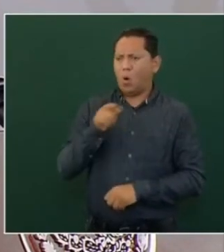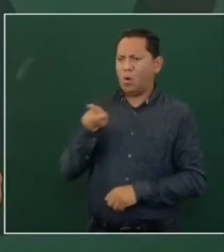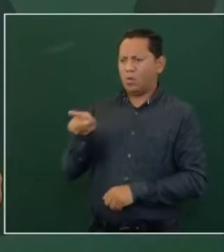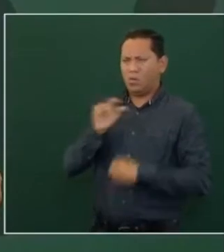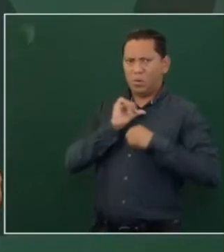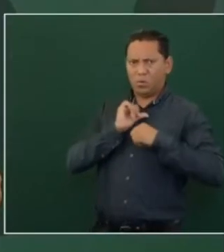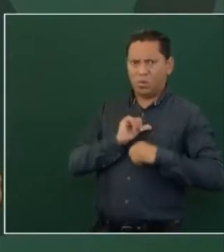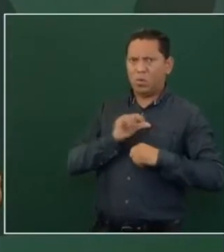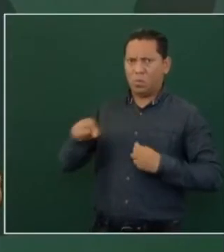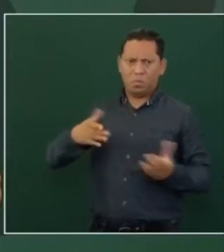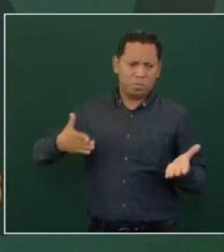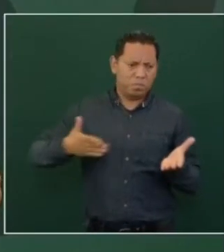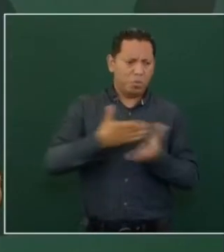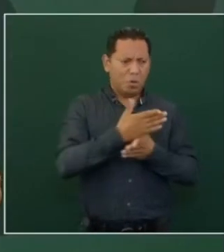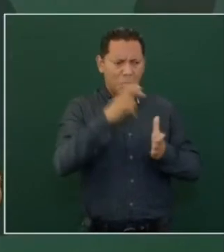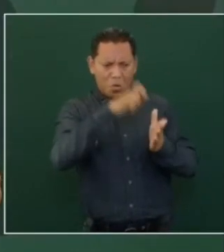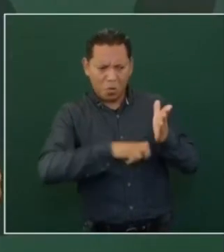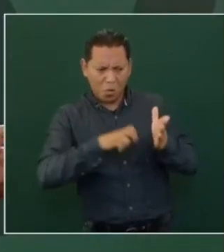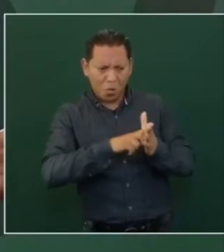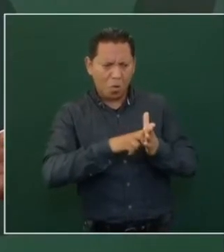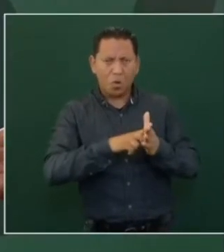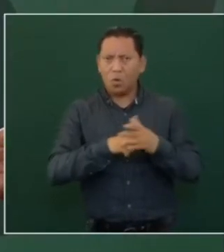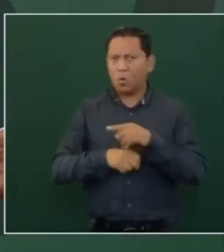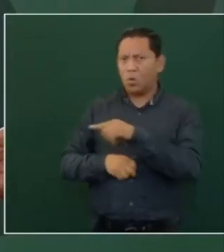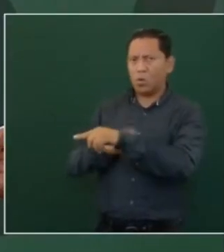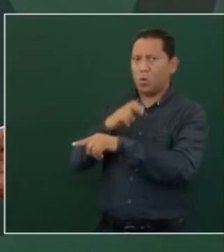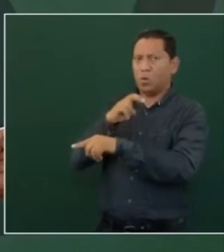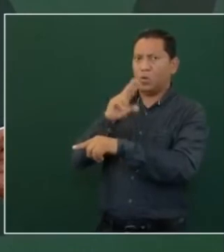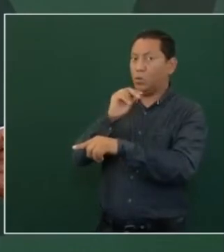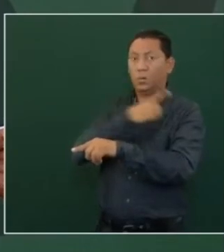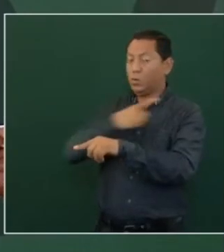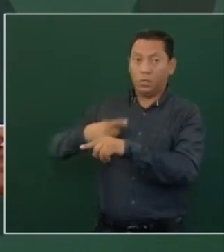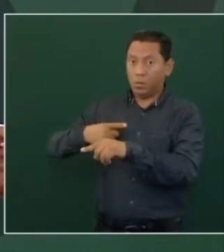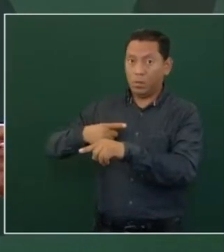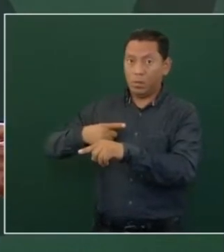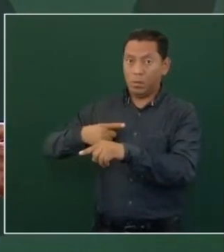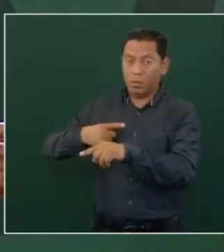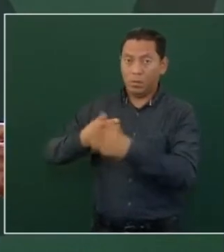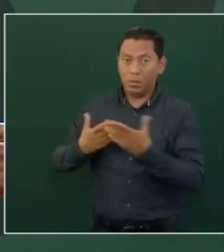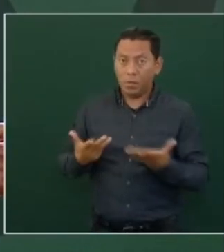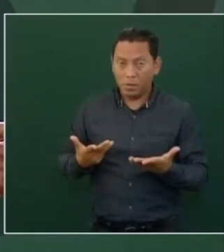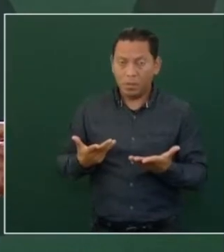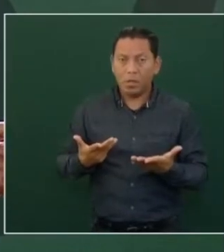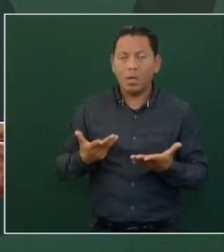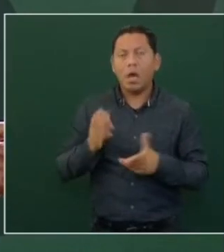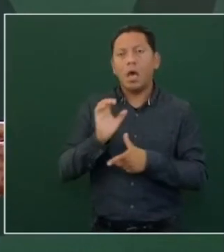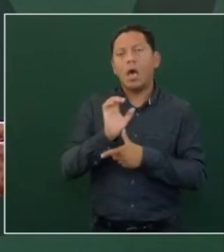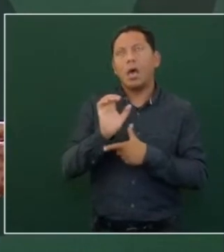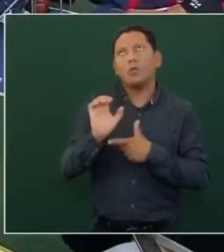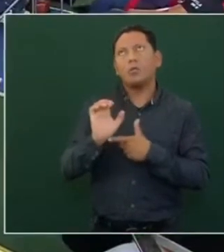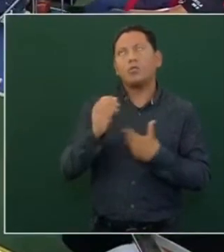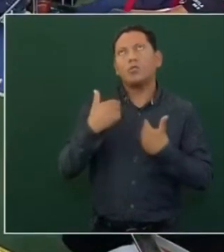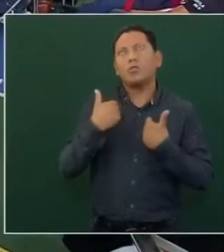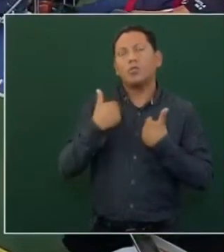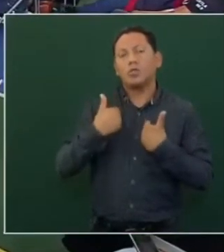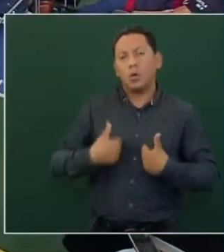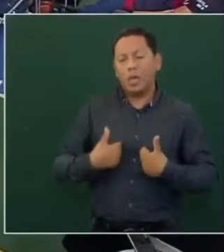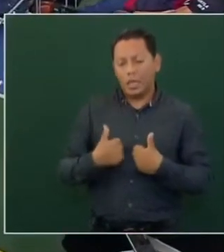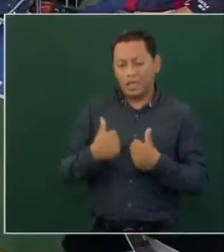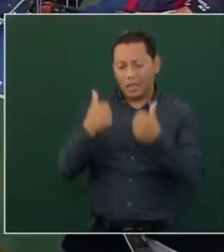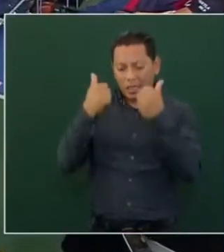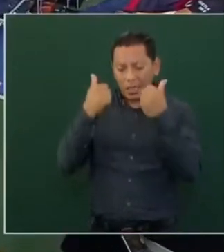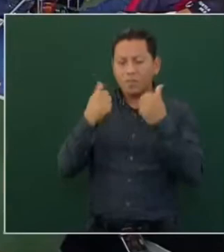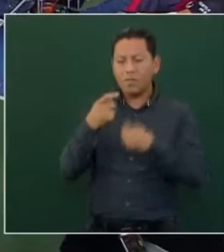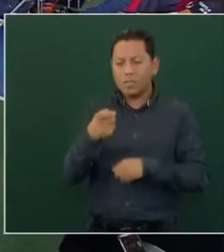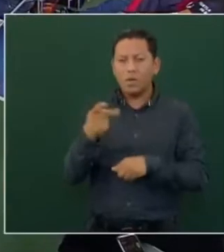que le lleguemos a más personas con esta información. Dejen sus comentarios y vamos a ver qué es lo que dijo el